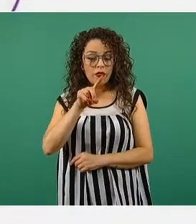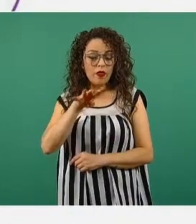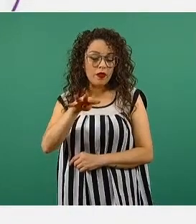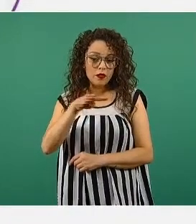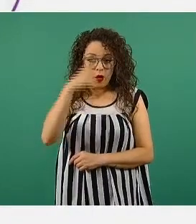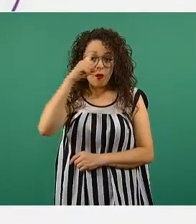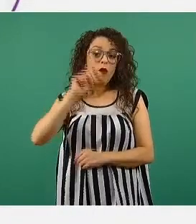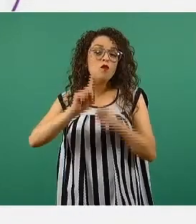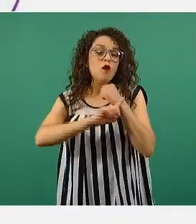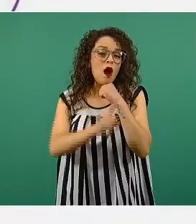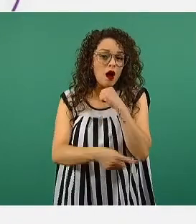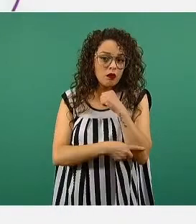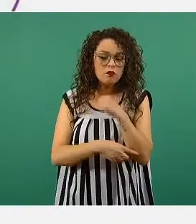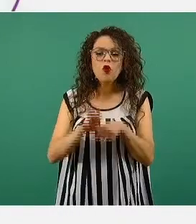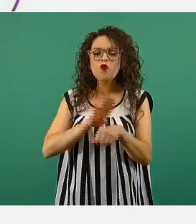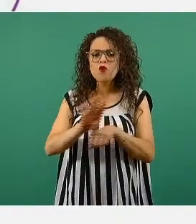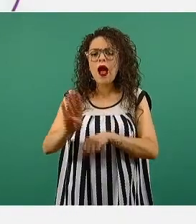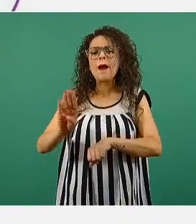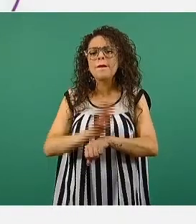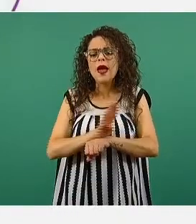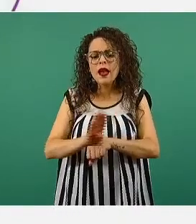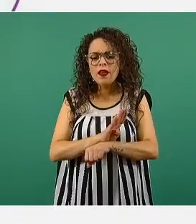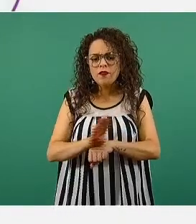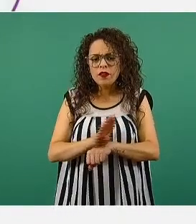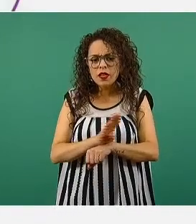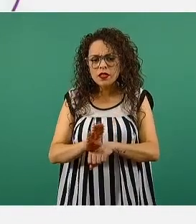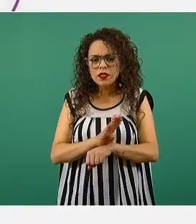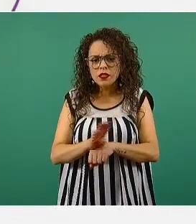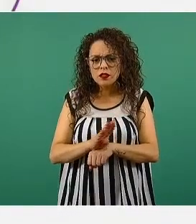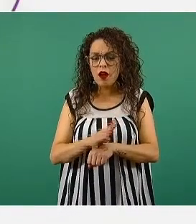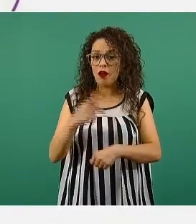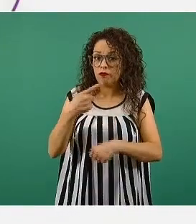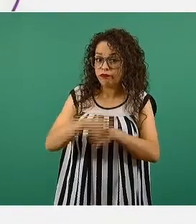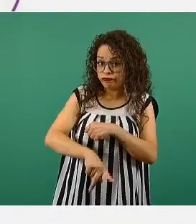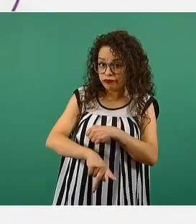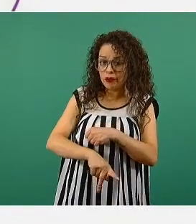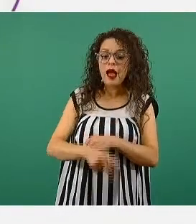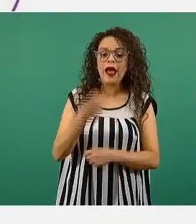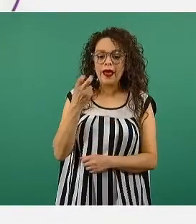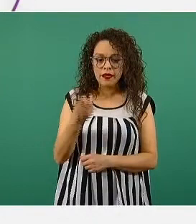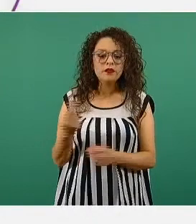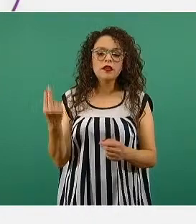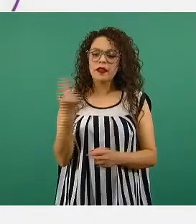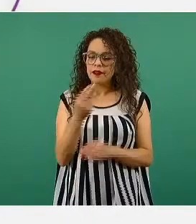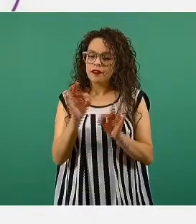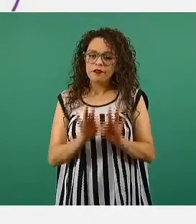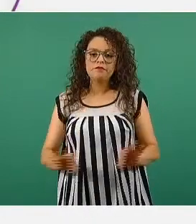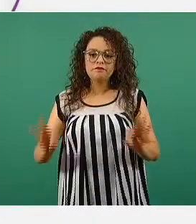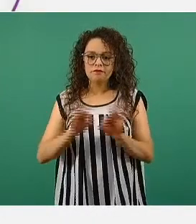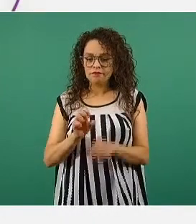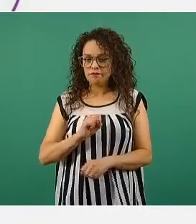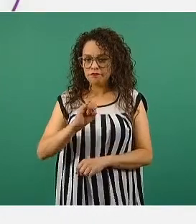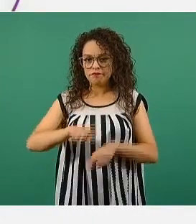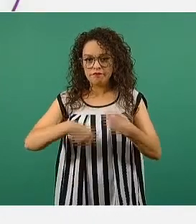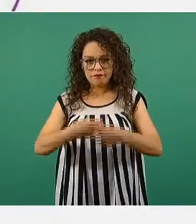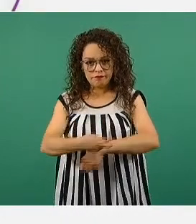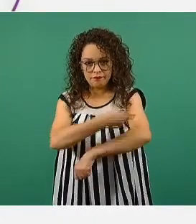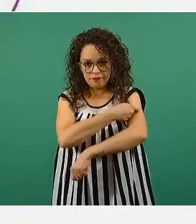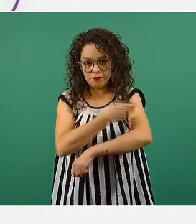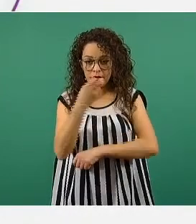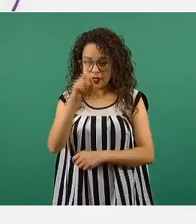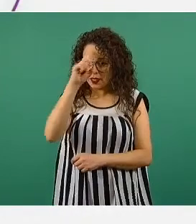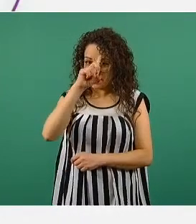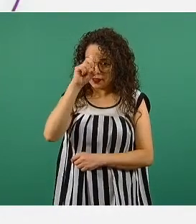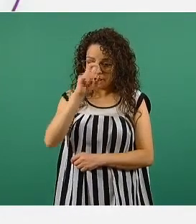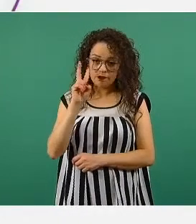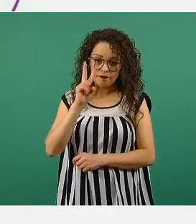el beneficio-riesgo justifica la vacunación en embarazadas. Esa es actualmente la recomendación